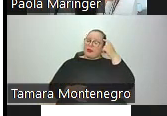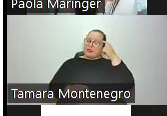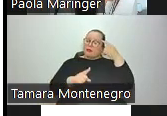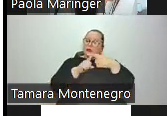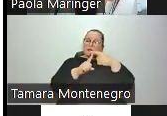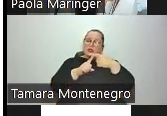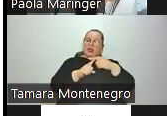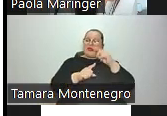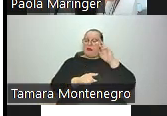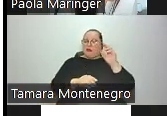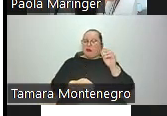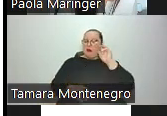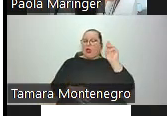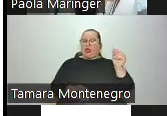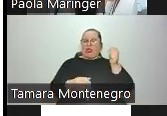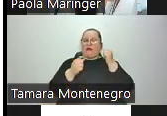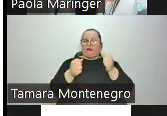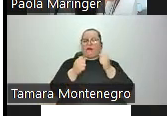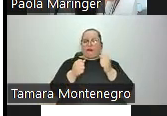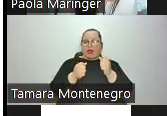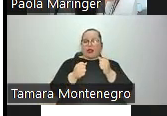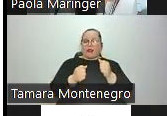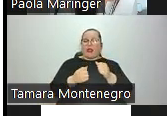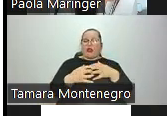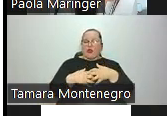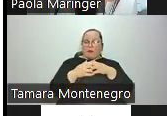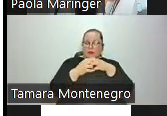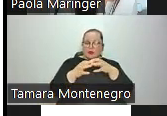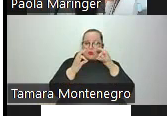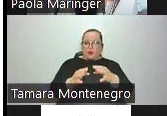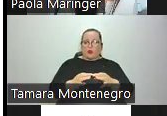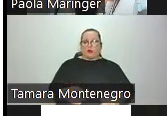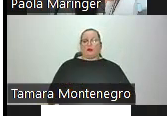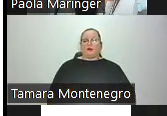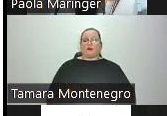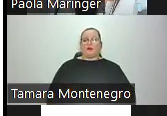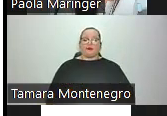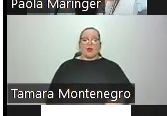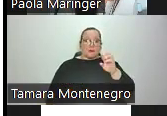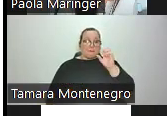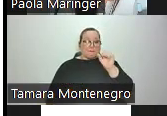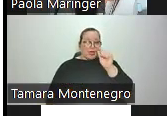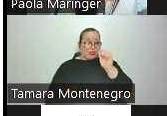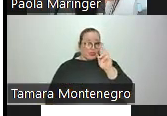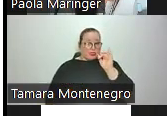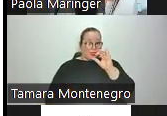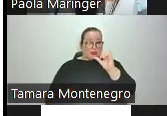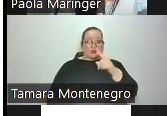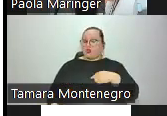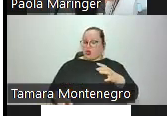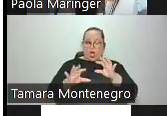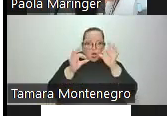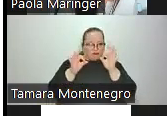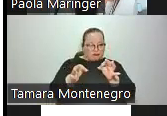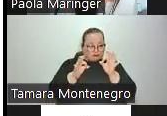idea fuerte y con convicción todo resulta. Napoleón Hill. Patricia Durán, concuerdo con todo. Como